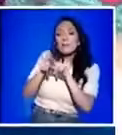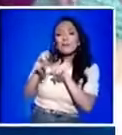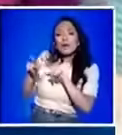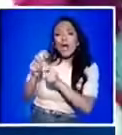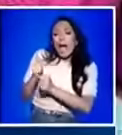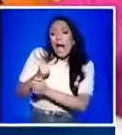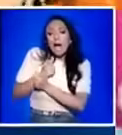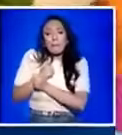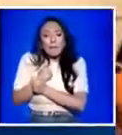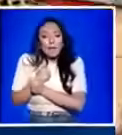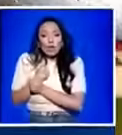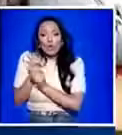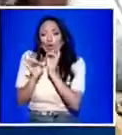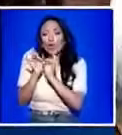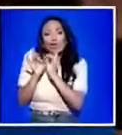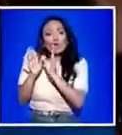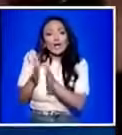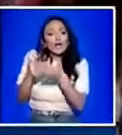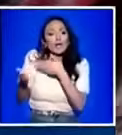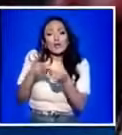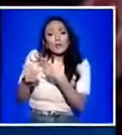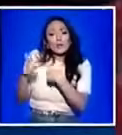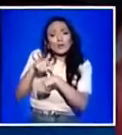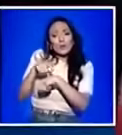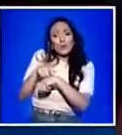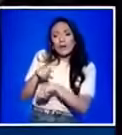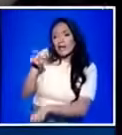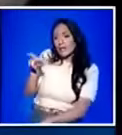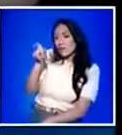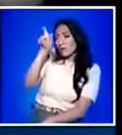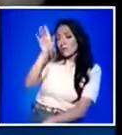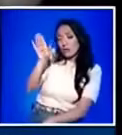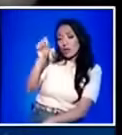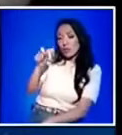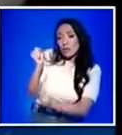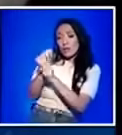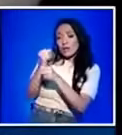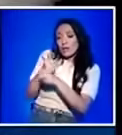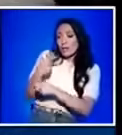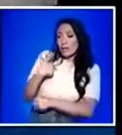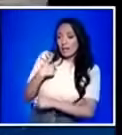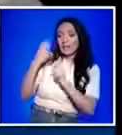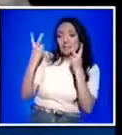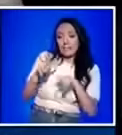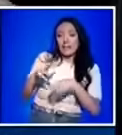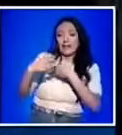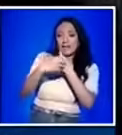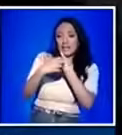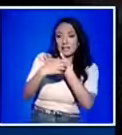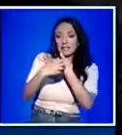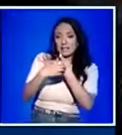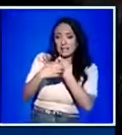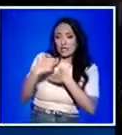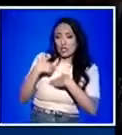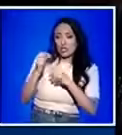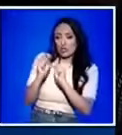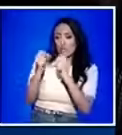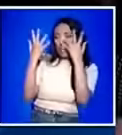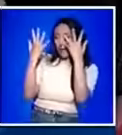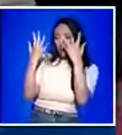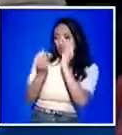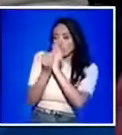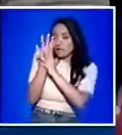apeo que puedes obsequiar para cualquier ocasión. Son personalizados y me puedes ubicar en redes sociales como Artesanías Manos